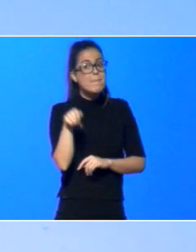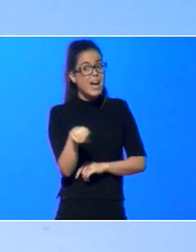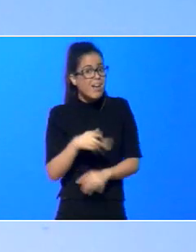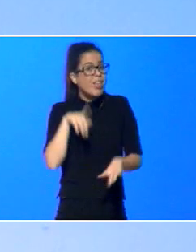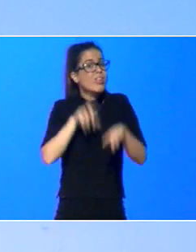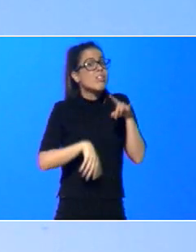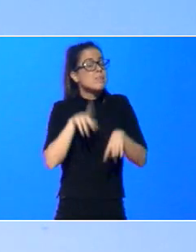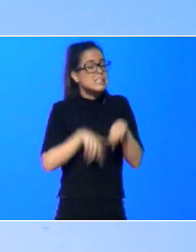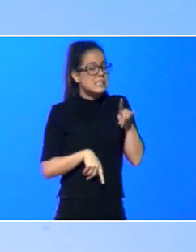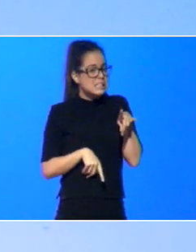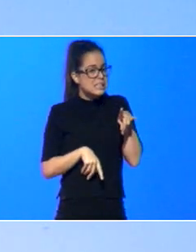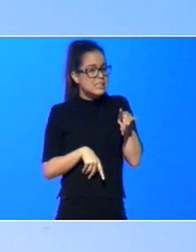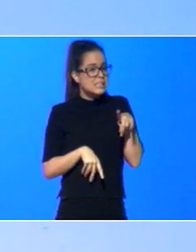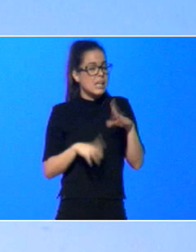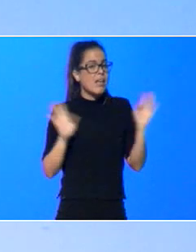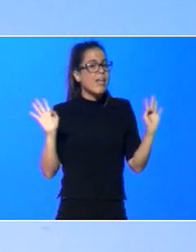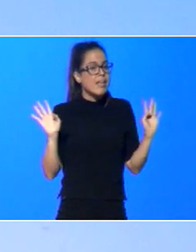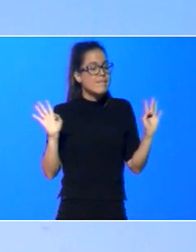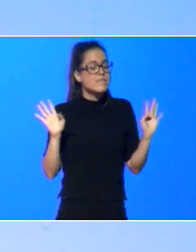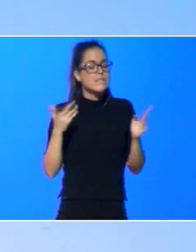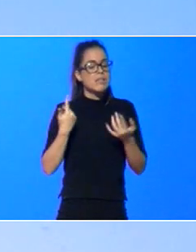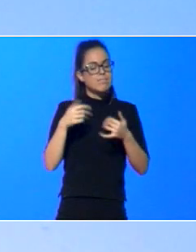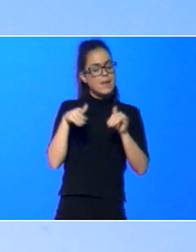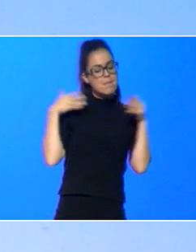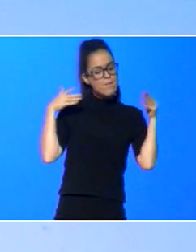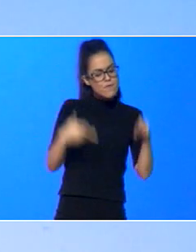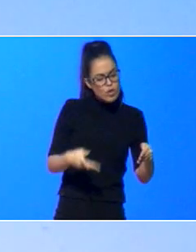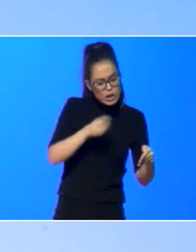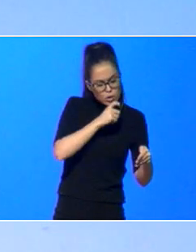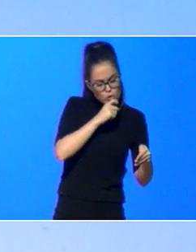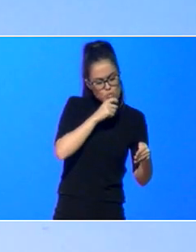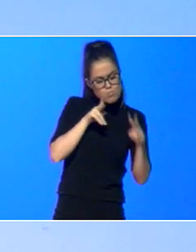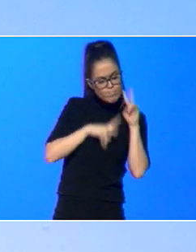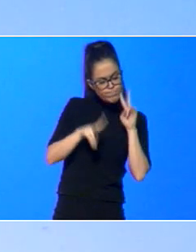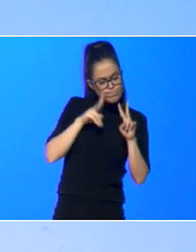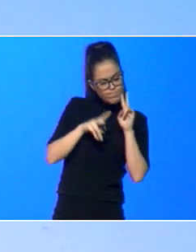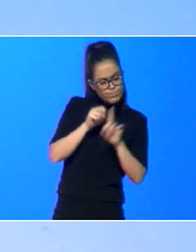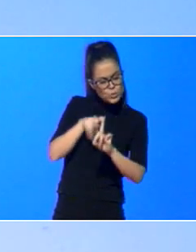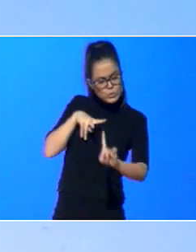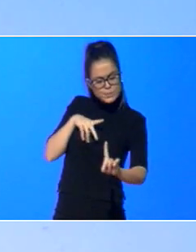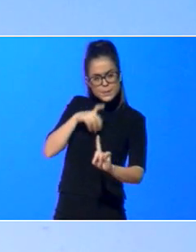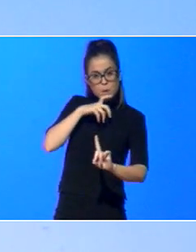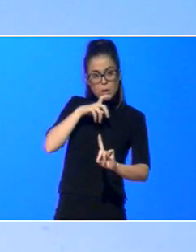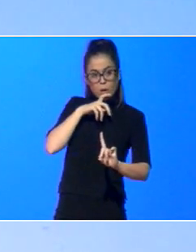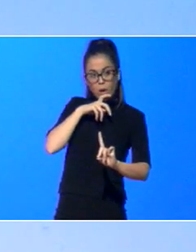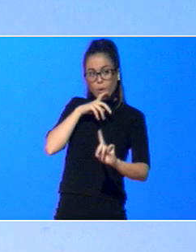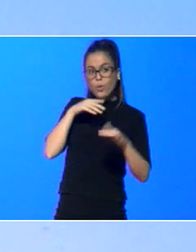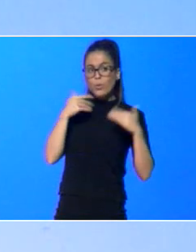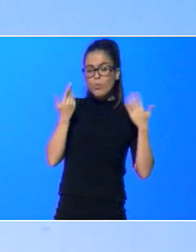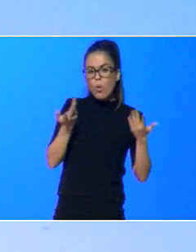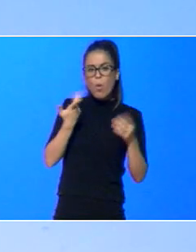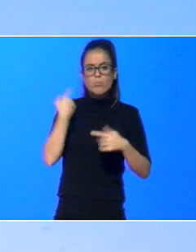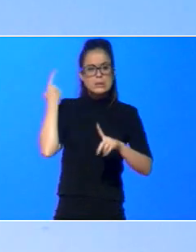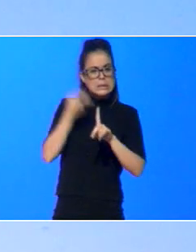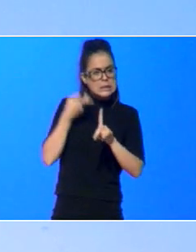de la comprensión del enfoque de la manera en la que se entiende la educación de los fines